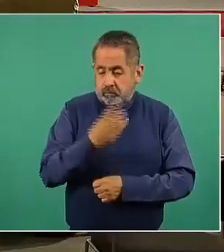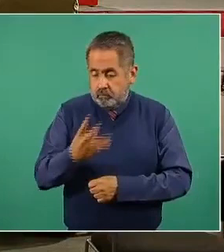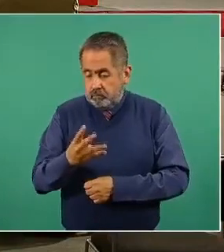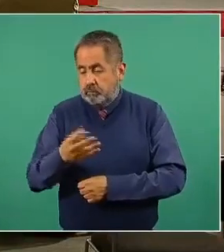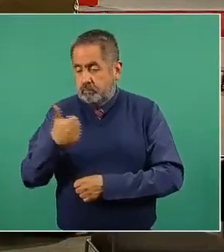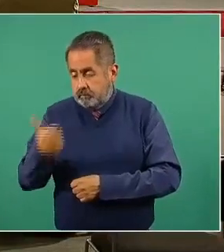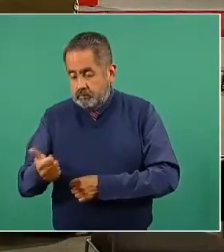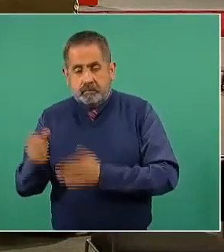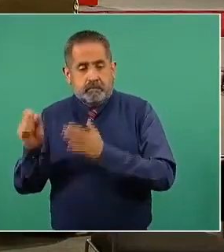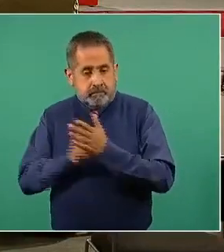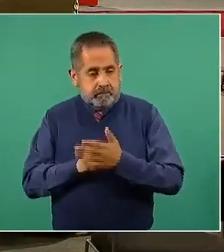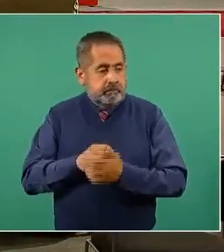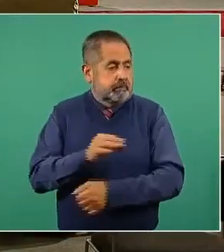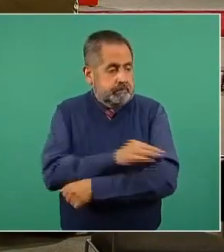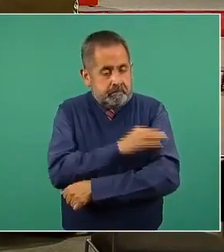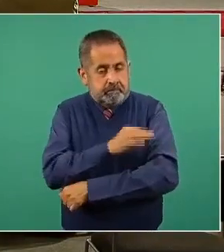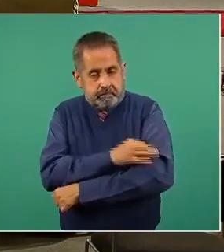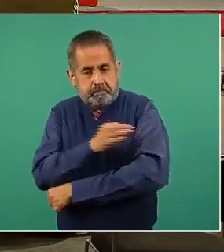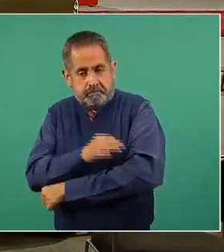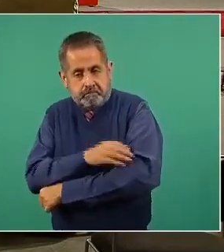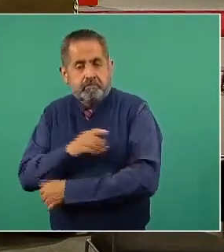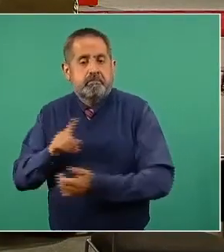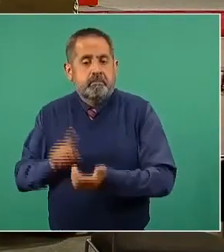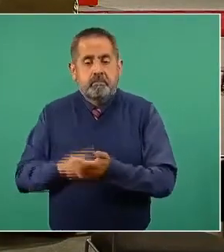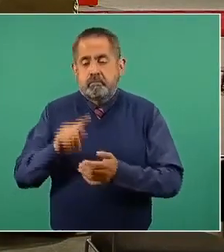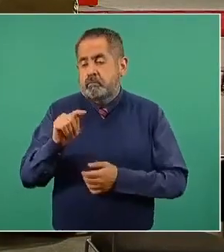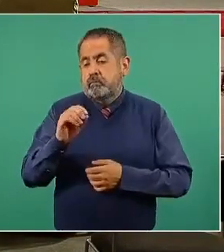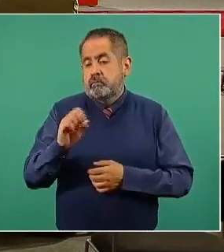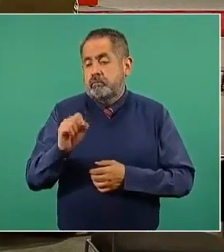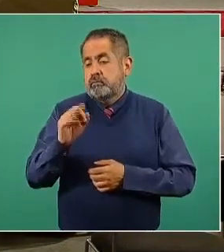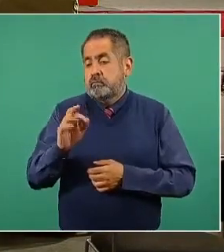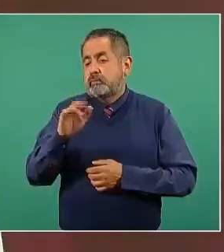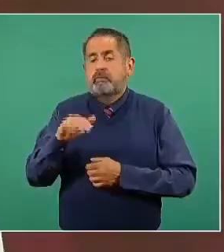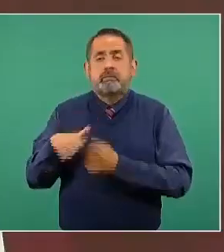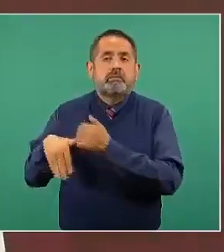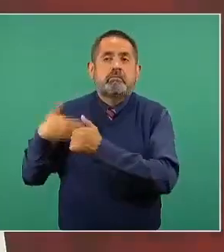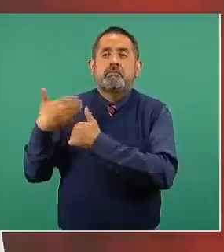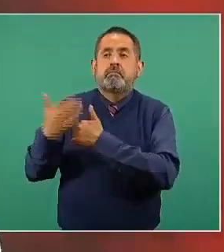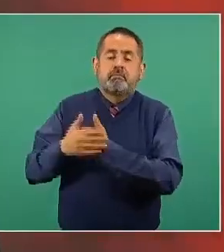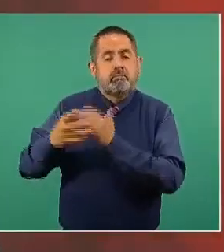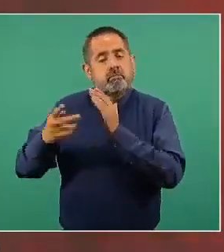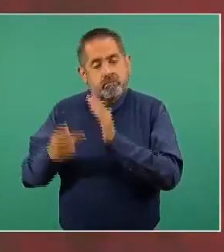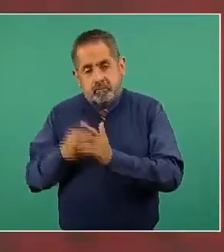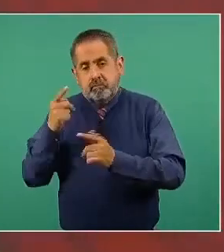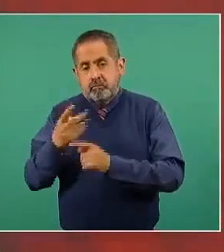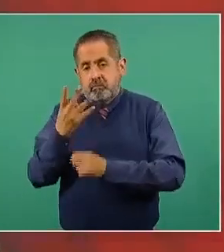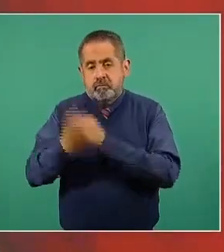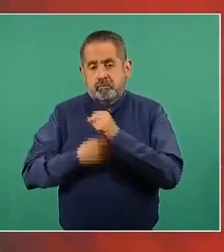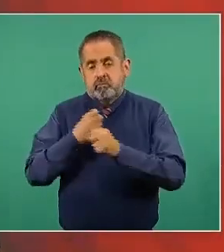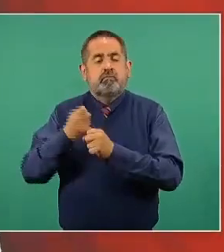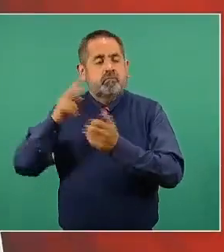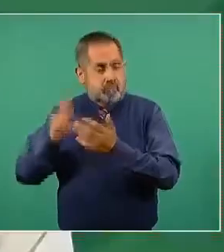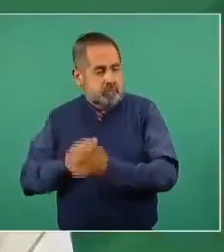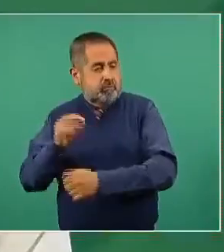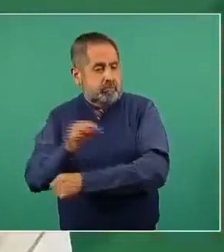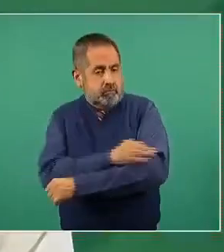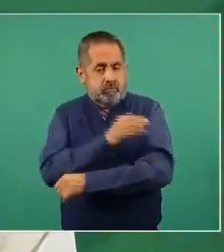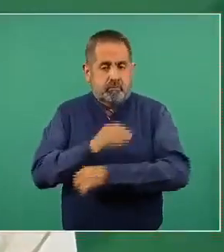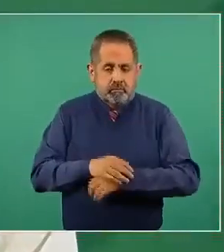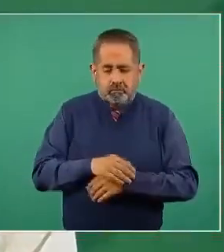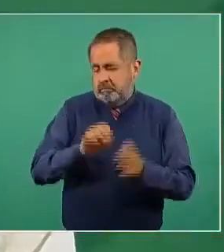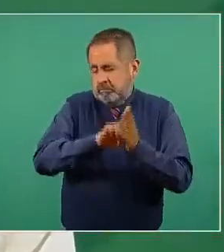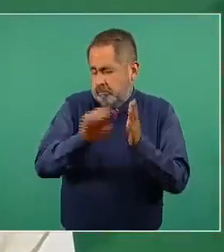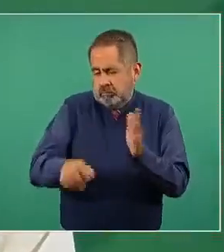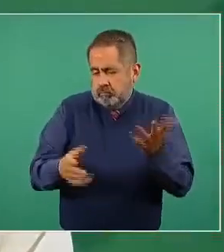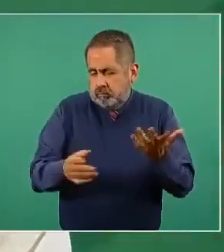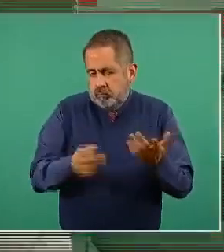meses de edad, y luego la vacuna de tosferina, un refuerzo en los 4 años de edad. Algunos